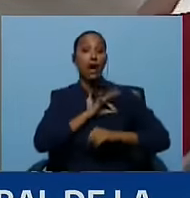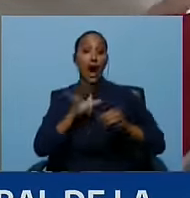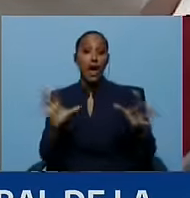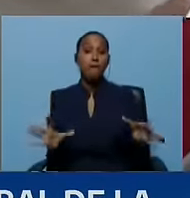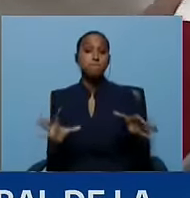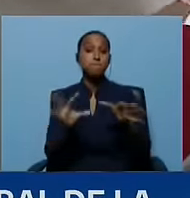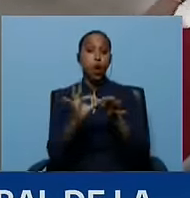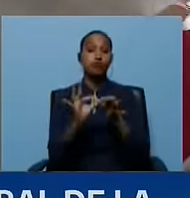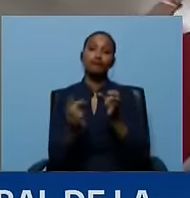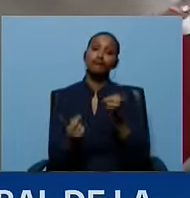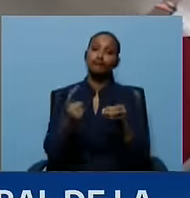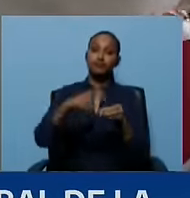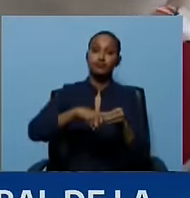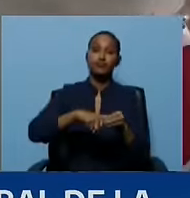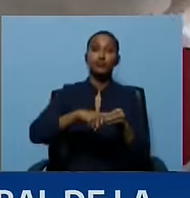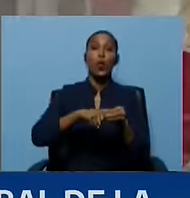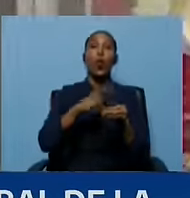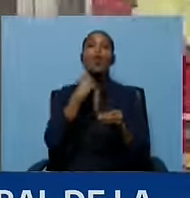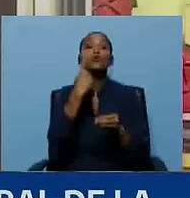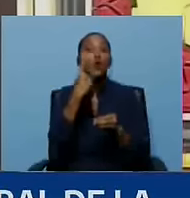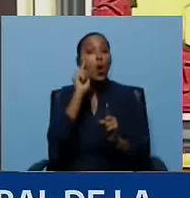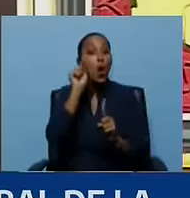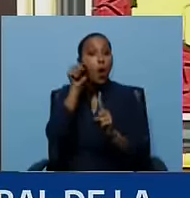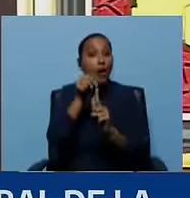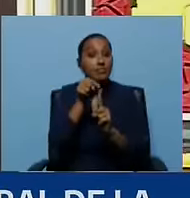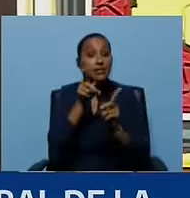que funcione en un solo plan.